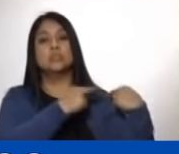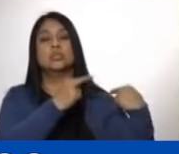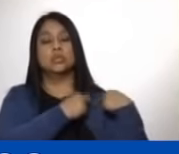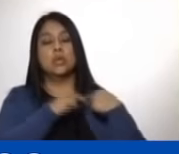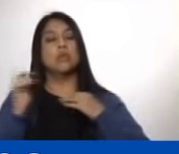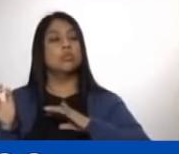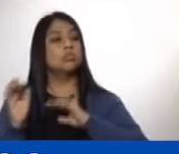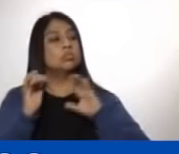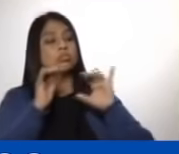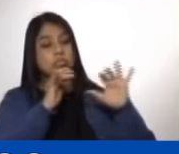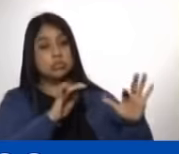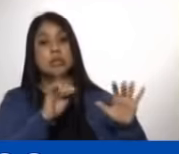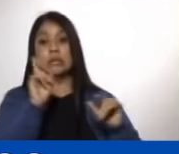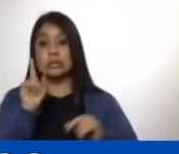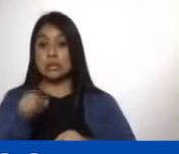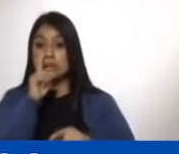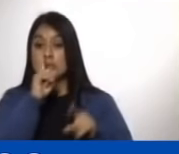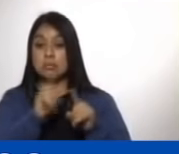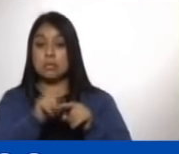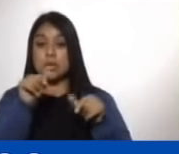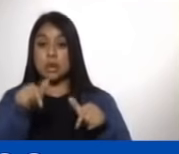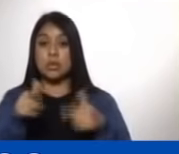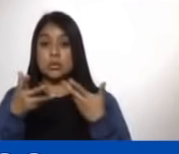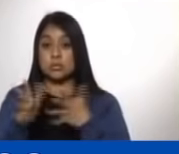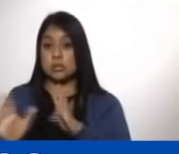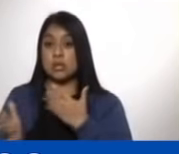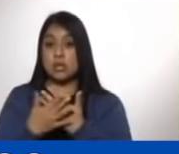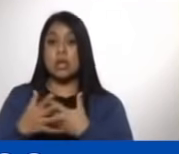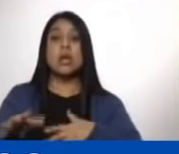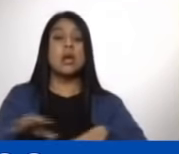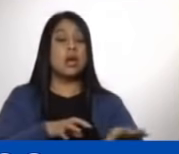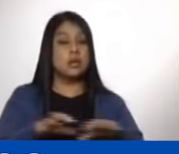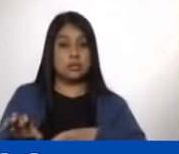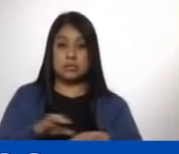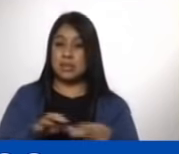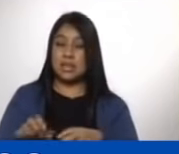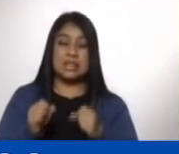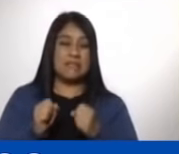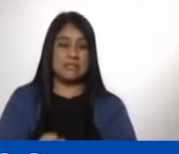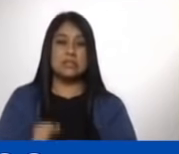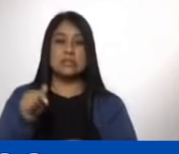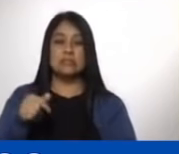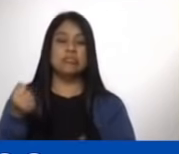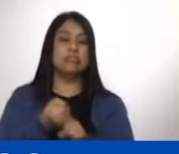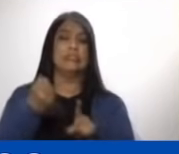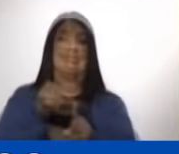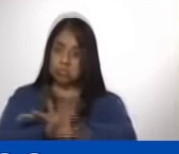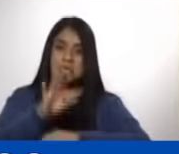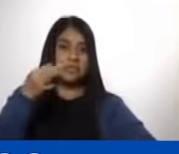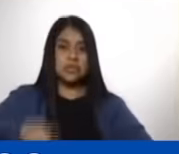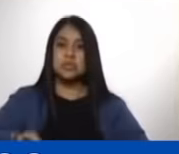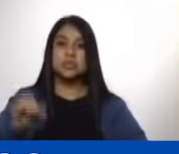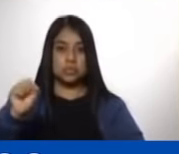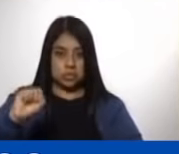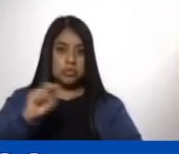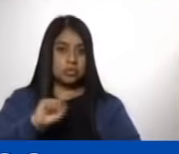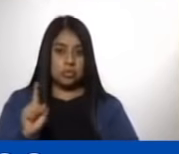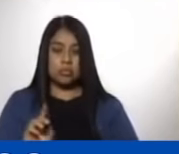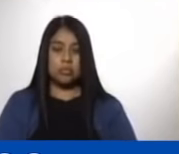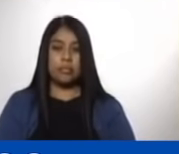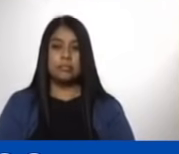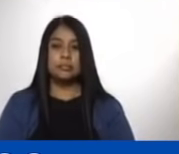del fenómeno migratorio de cara a una eventual crisis humanitaria, que es lo que queremos evitar. Bueno, de